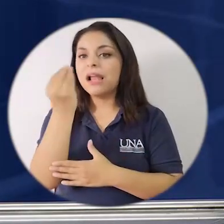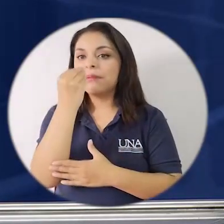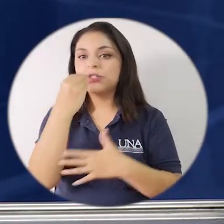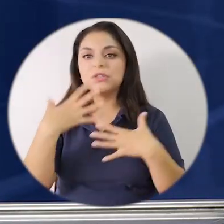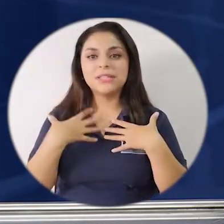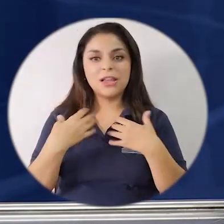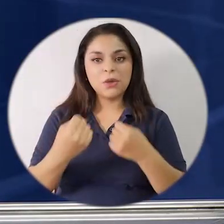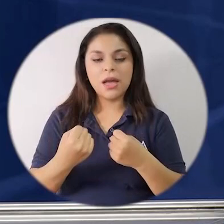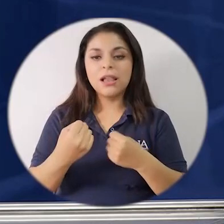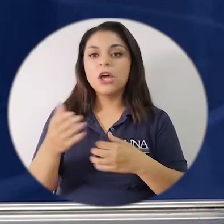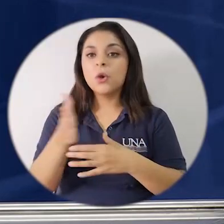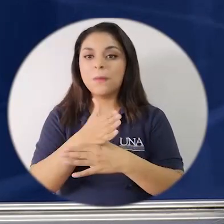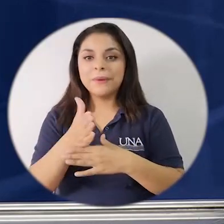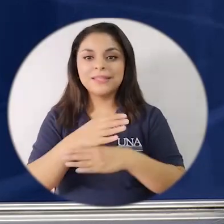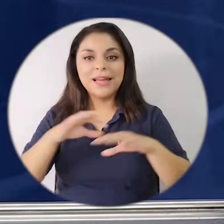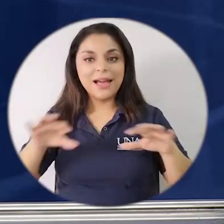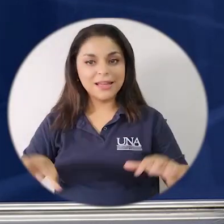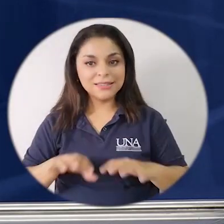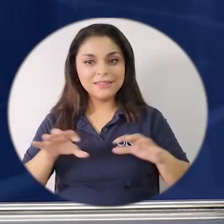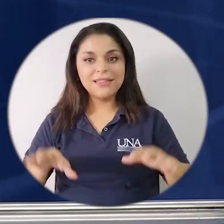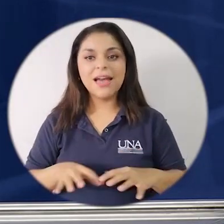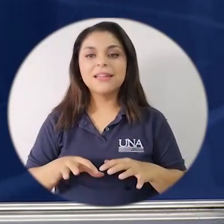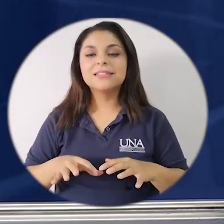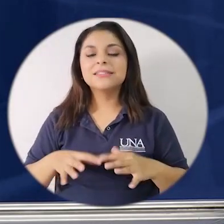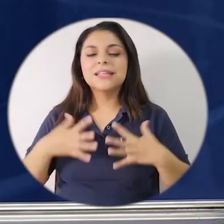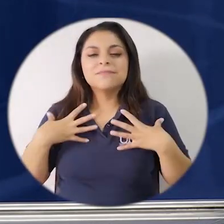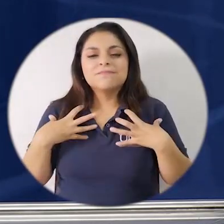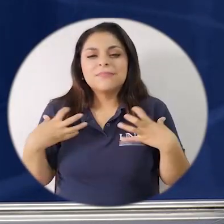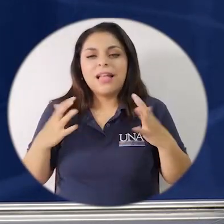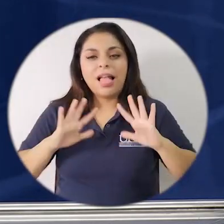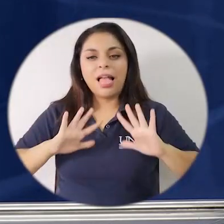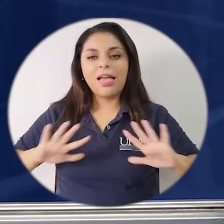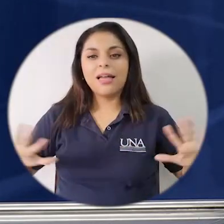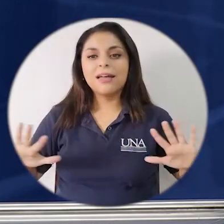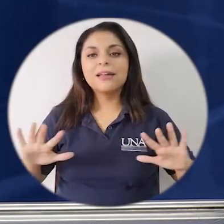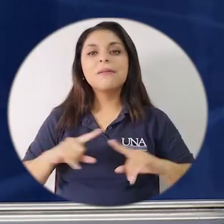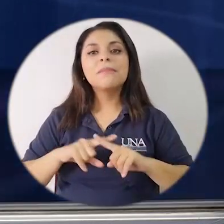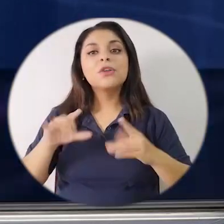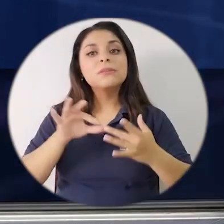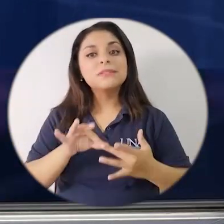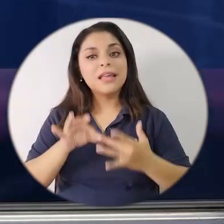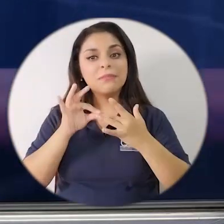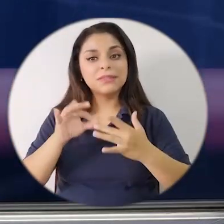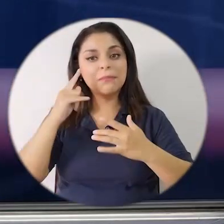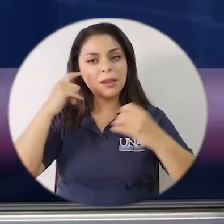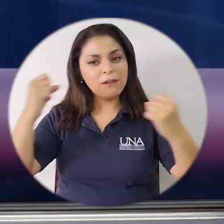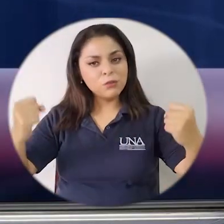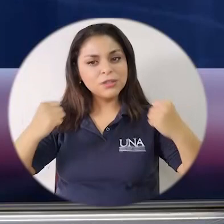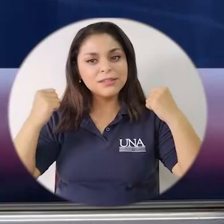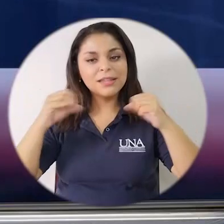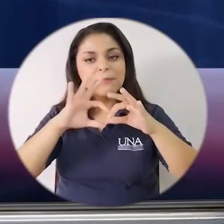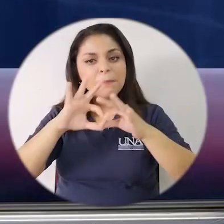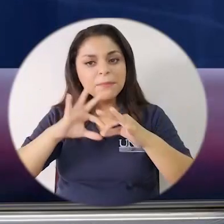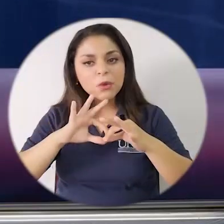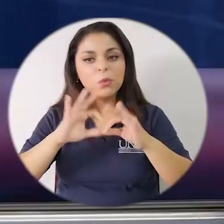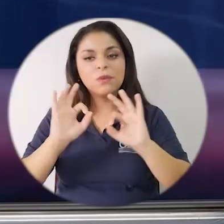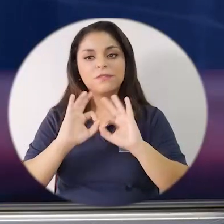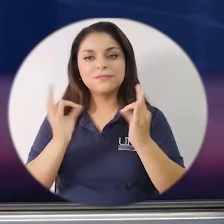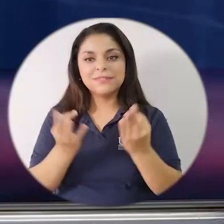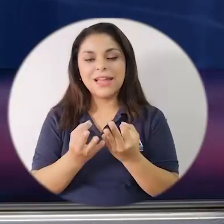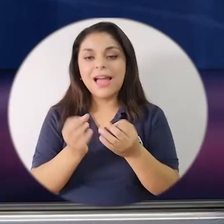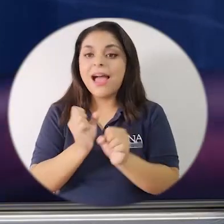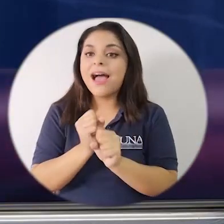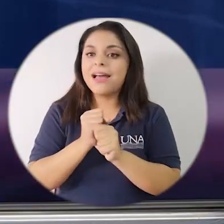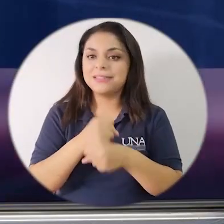familia, compartir alimentos saludables, compartir actividades que nos desestresen, pero sobre todo para fortalecer